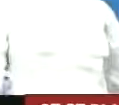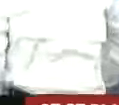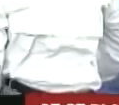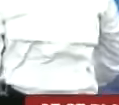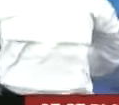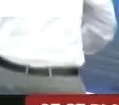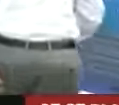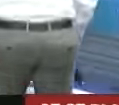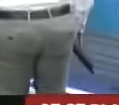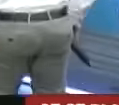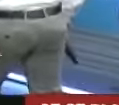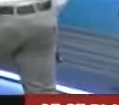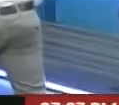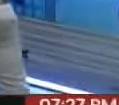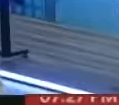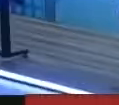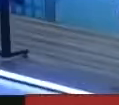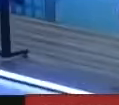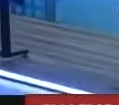Johan,